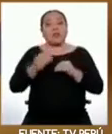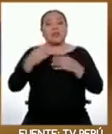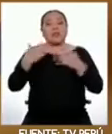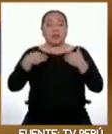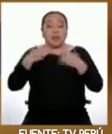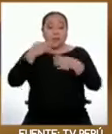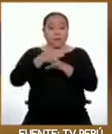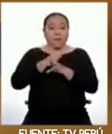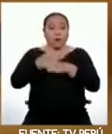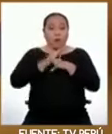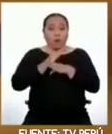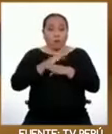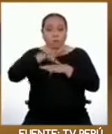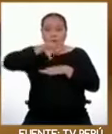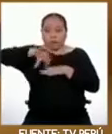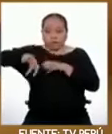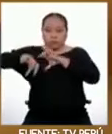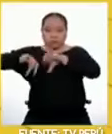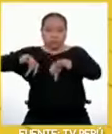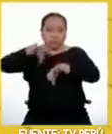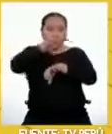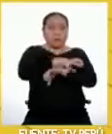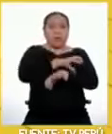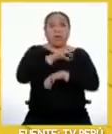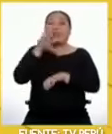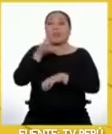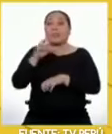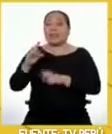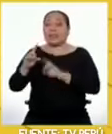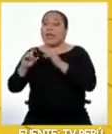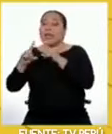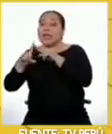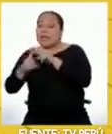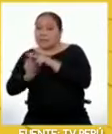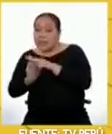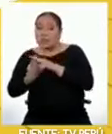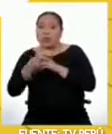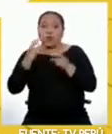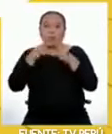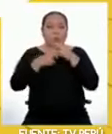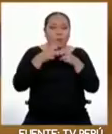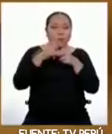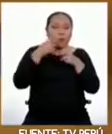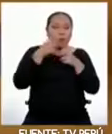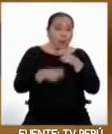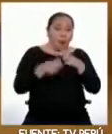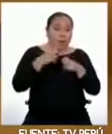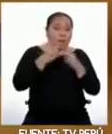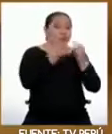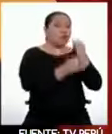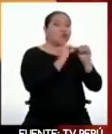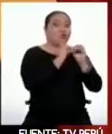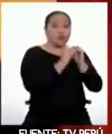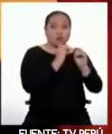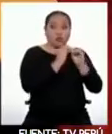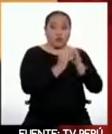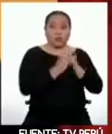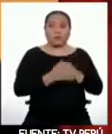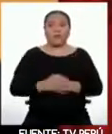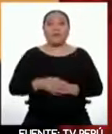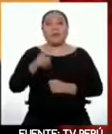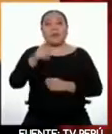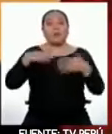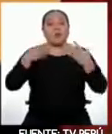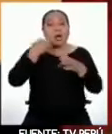estructura que suele dividirse en 3 partes: inicio, nudo y desenlace. Finalmente, para